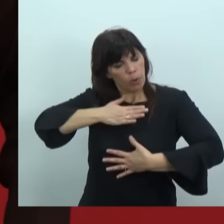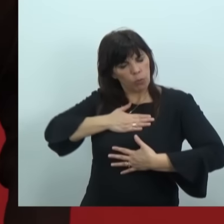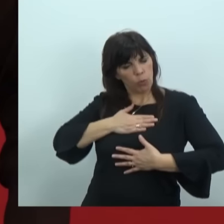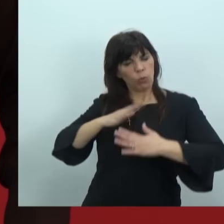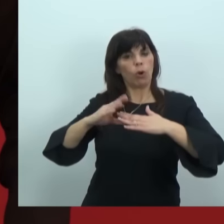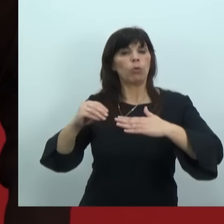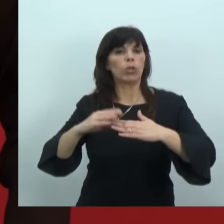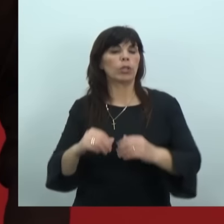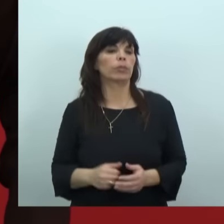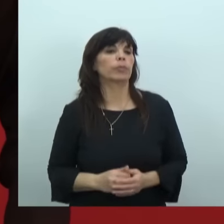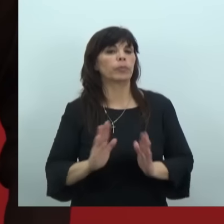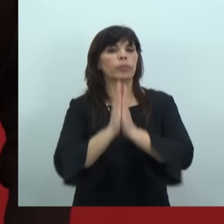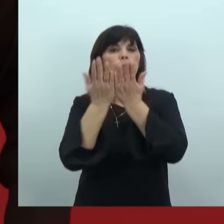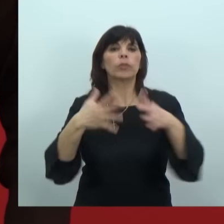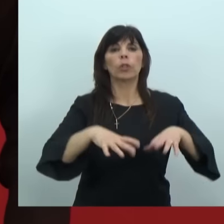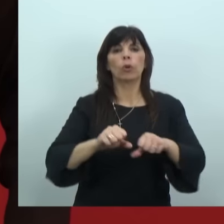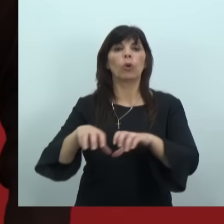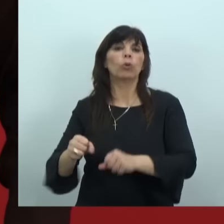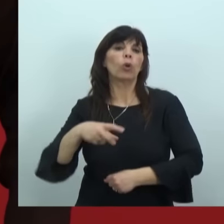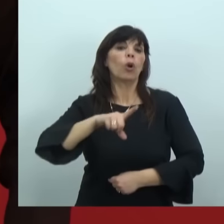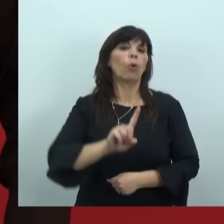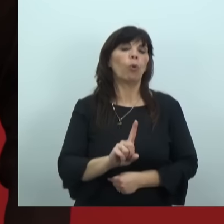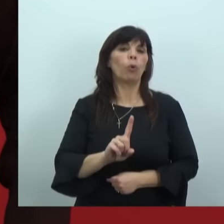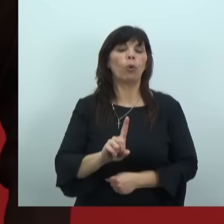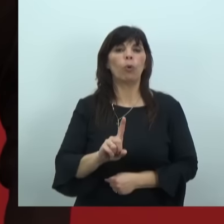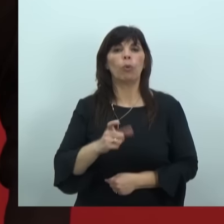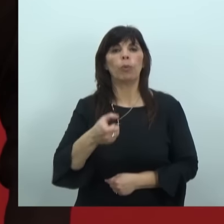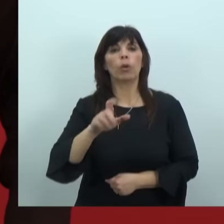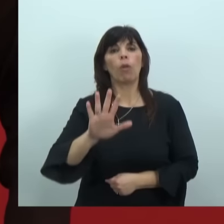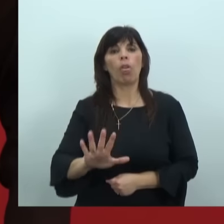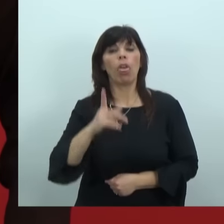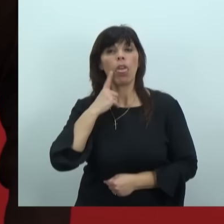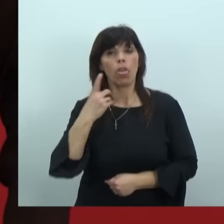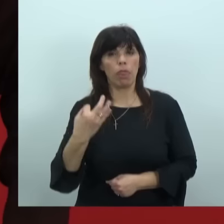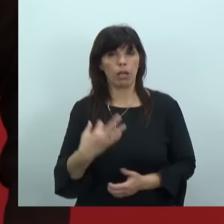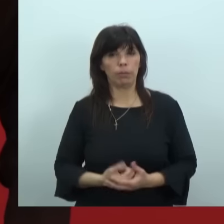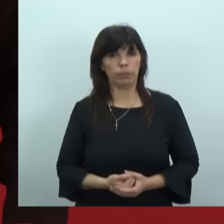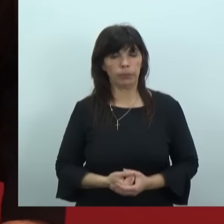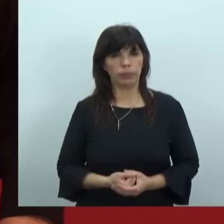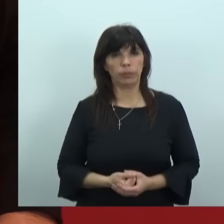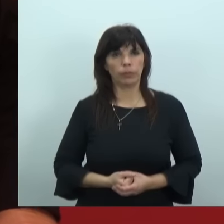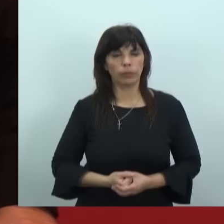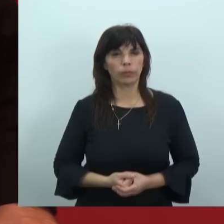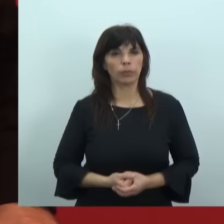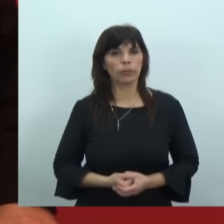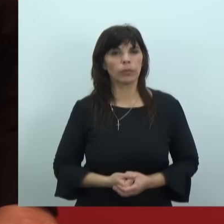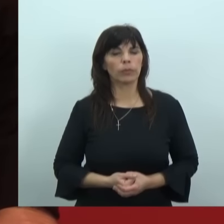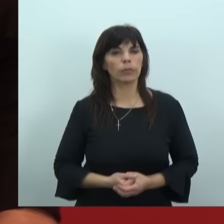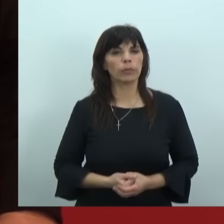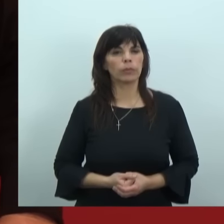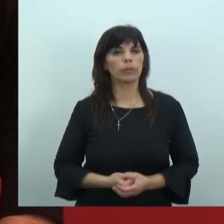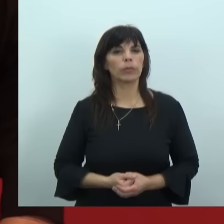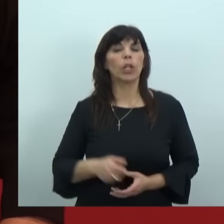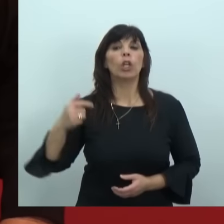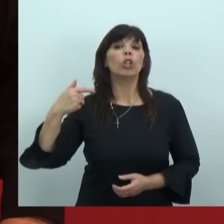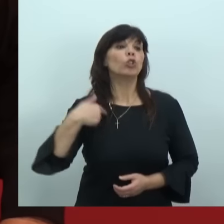Josué, capítulo 1, versículo 5, mira lo que dice aquí. Dice, no te